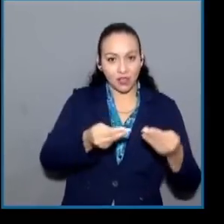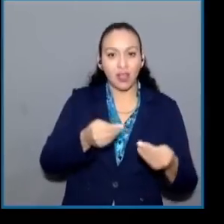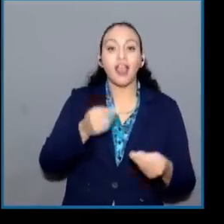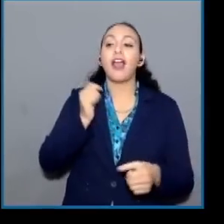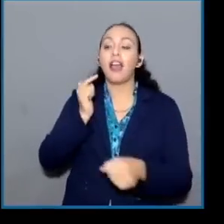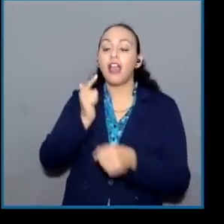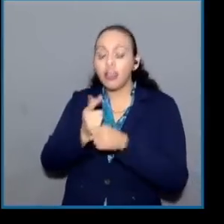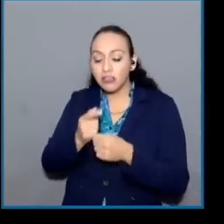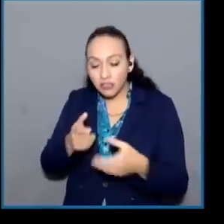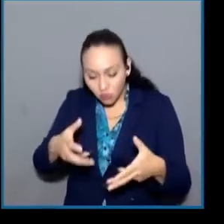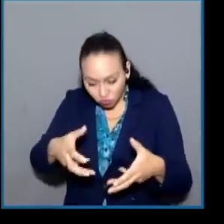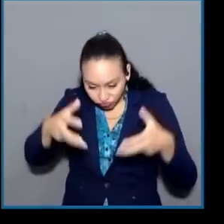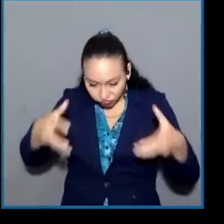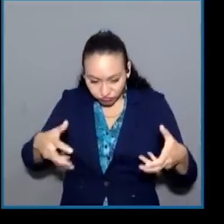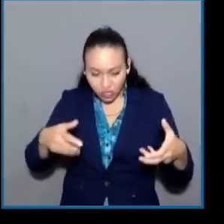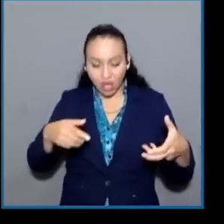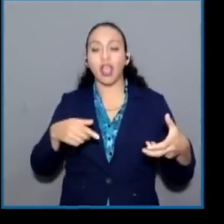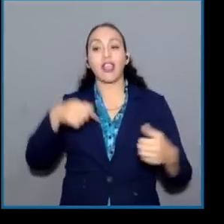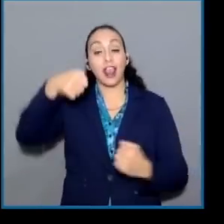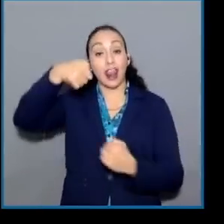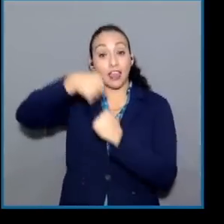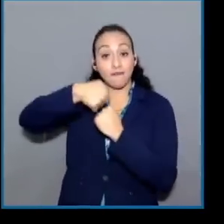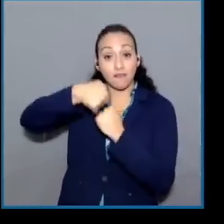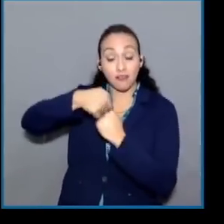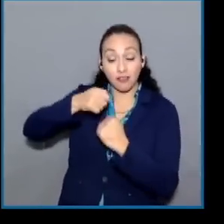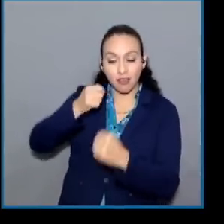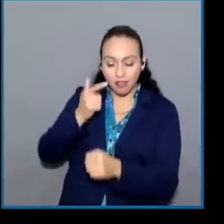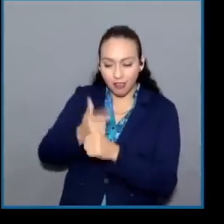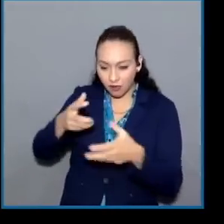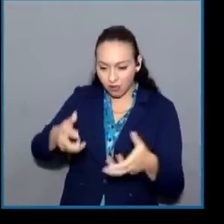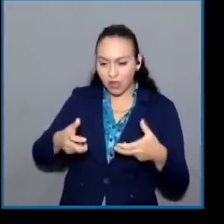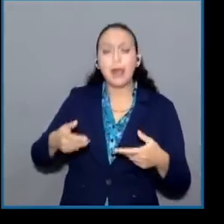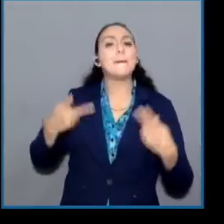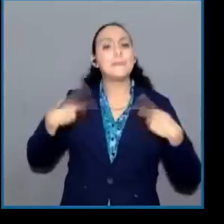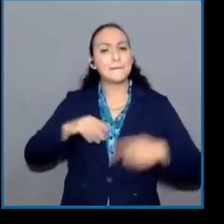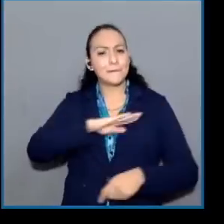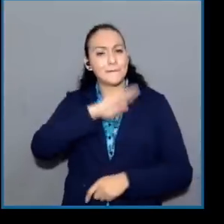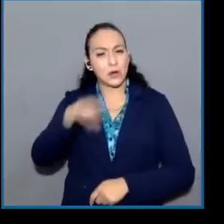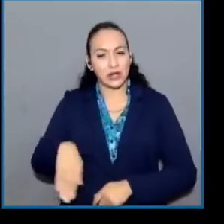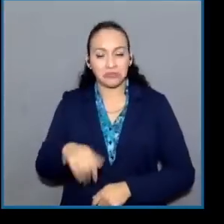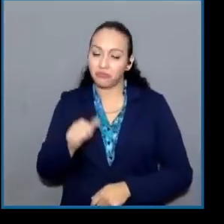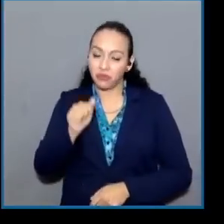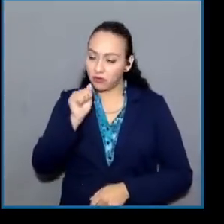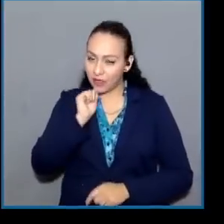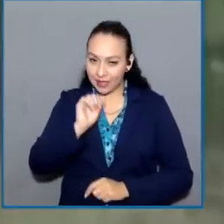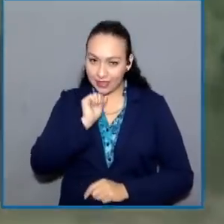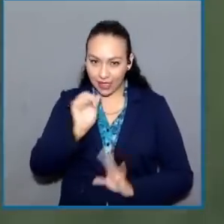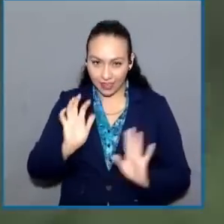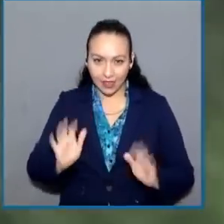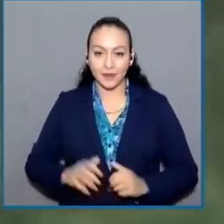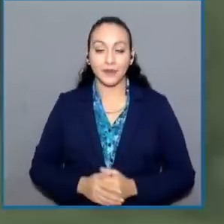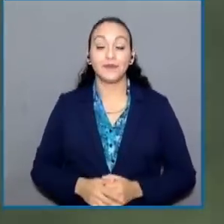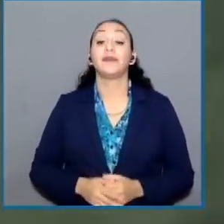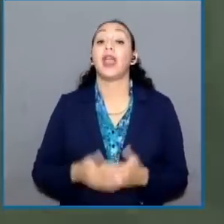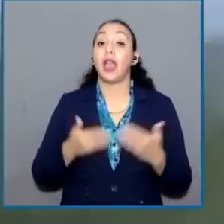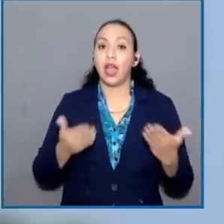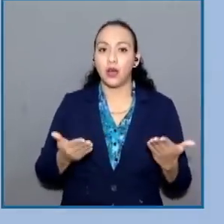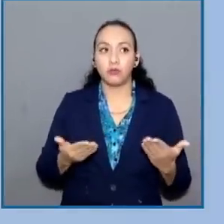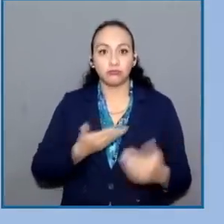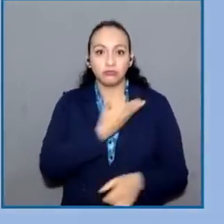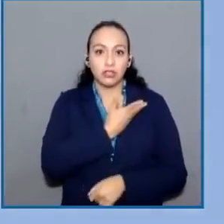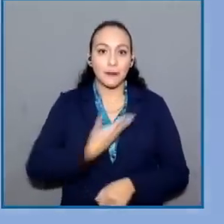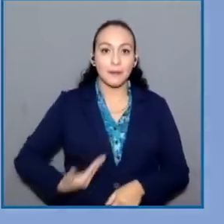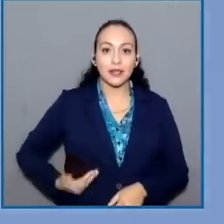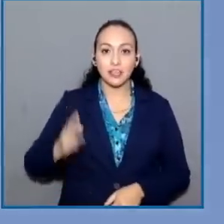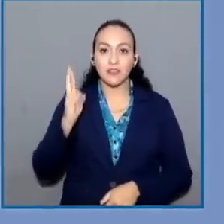sin que hasta el momento se reporten víctimas ni daños de consideración. En respuesta, el presidente de Rusia, Vladimir